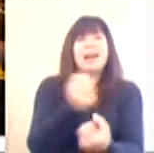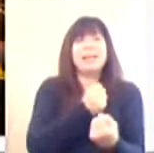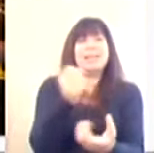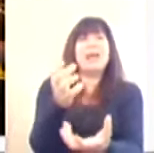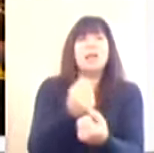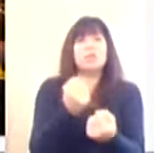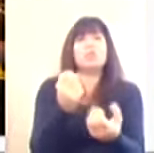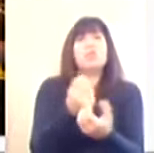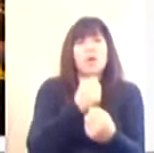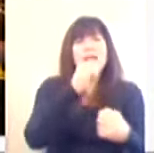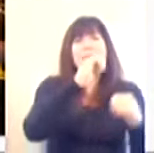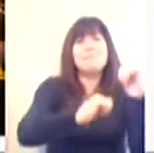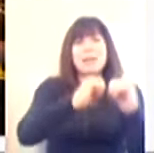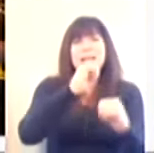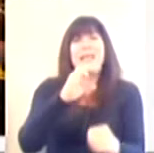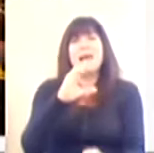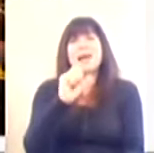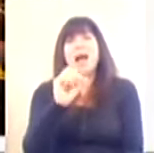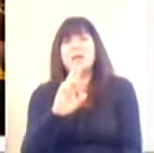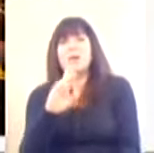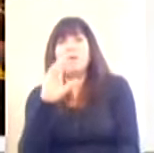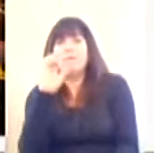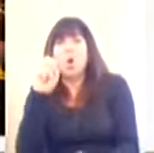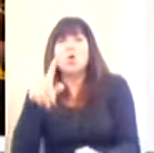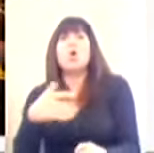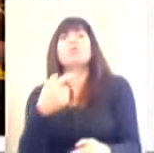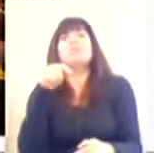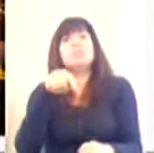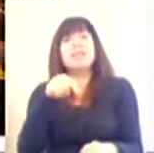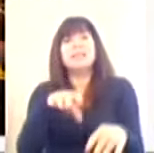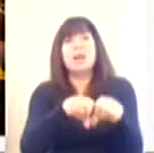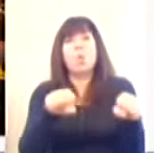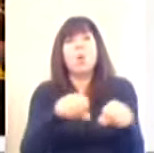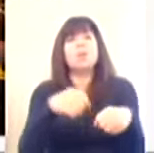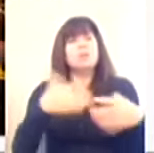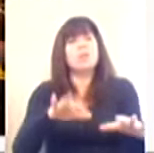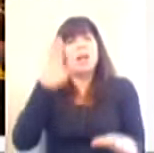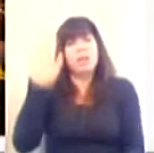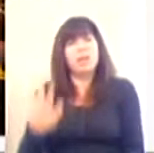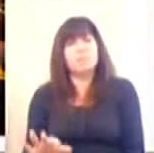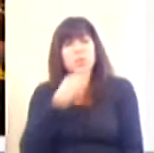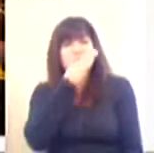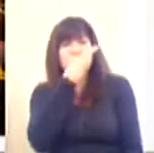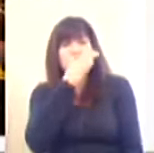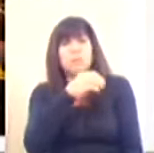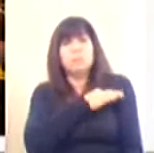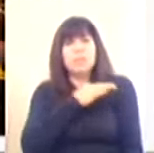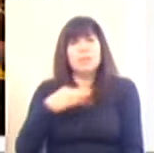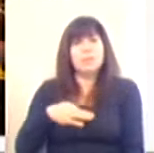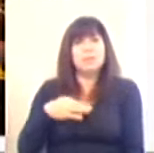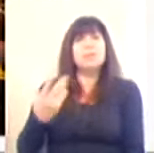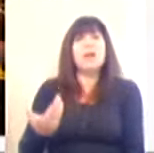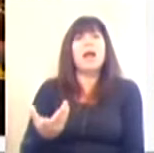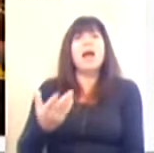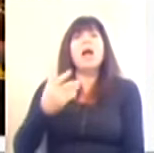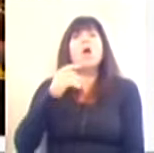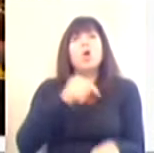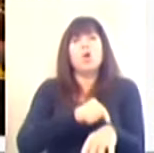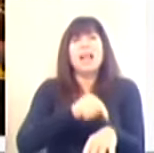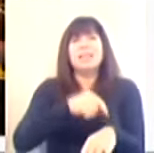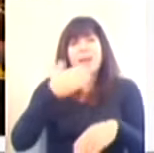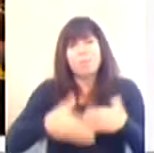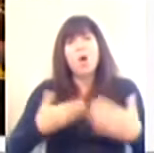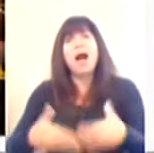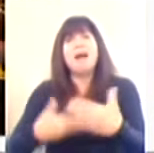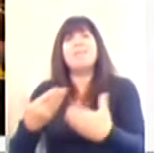carbón, y este acuerdo, incluso también ya como lo fue describiendo la ministra, ha ido en el tiempo avanzando a una tasa mayor